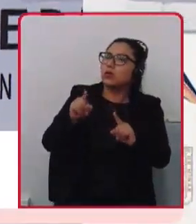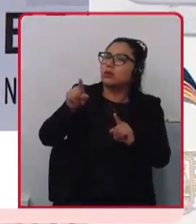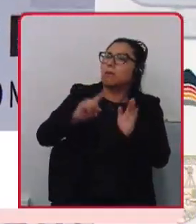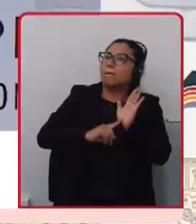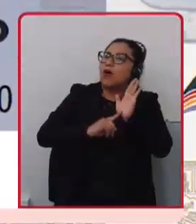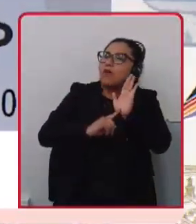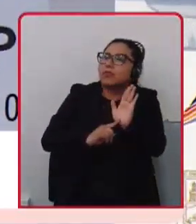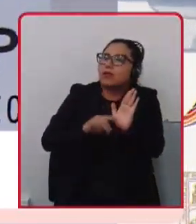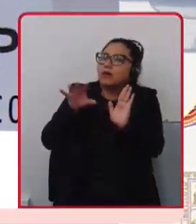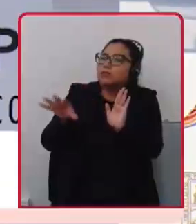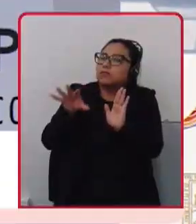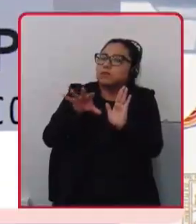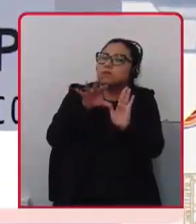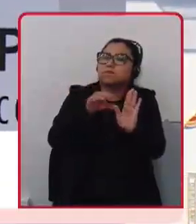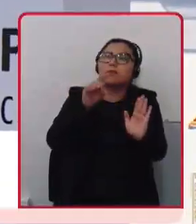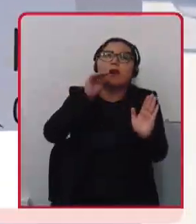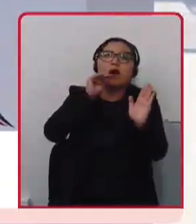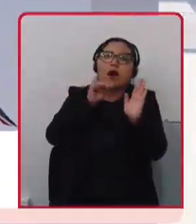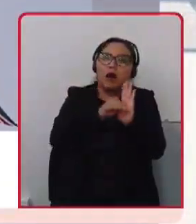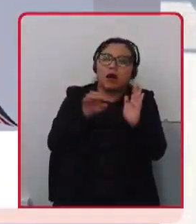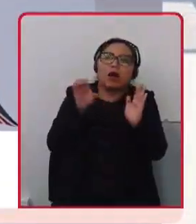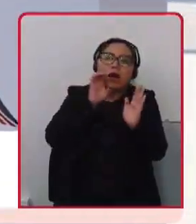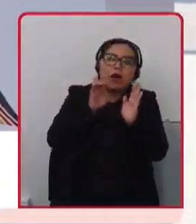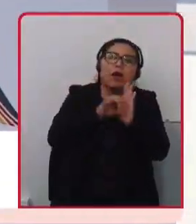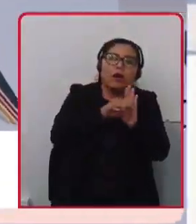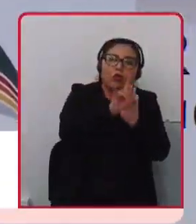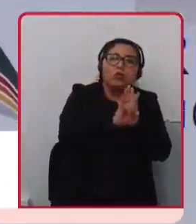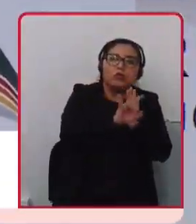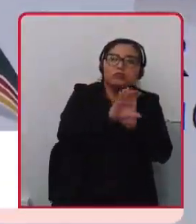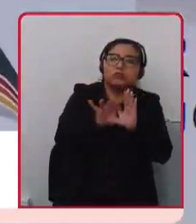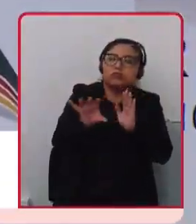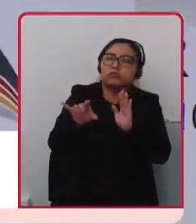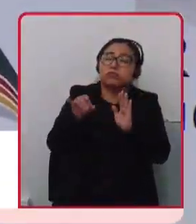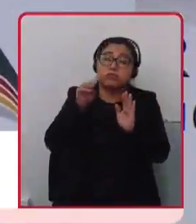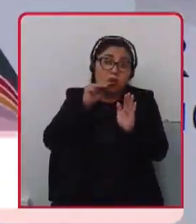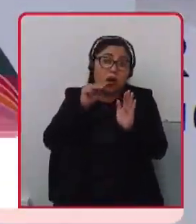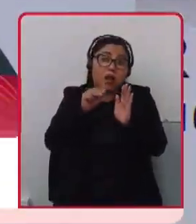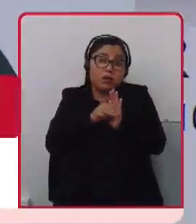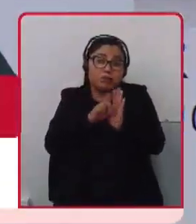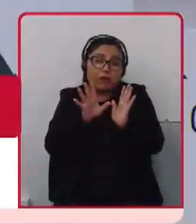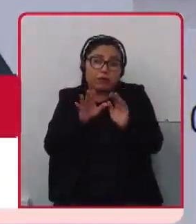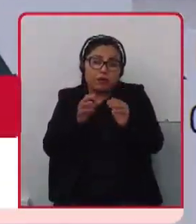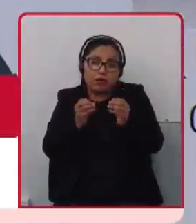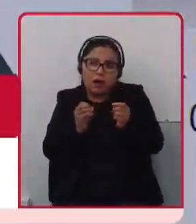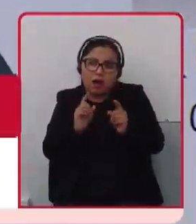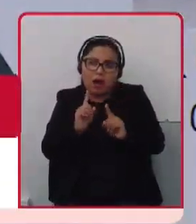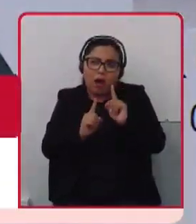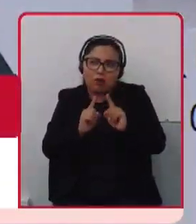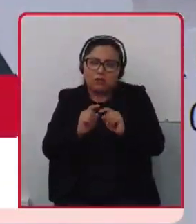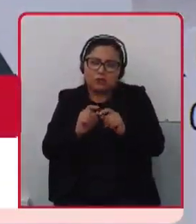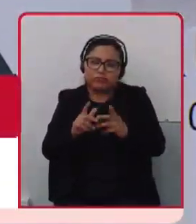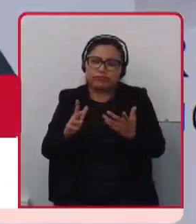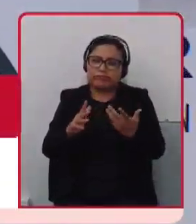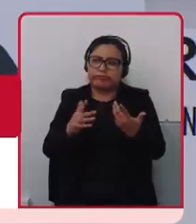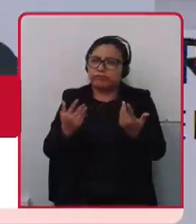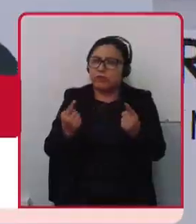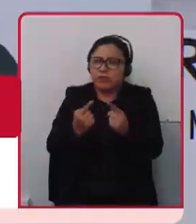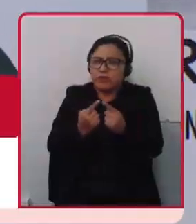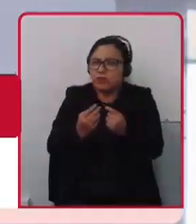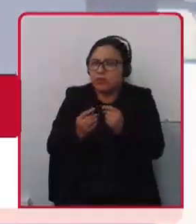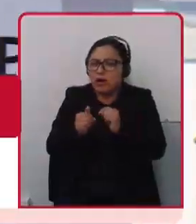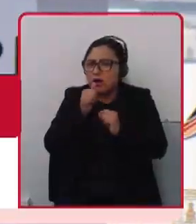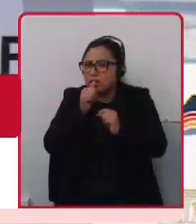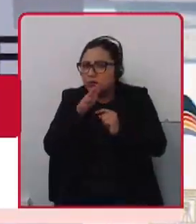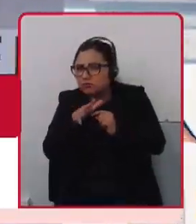los escenarios de simulación, entiendo que haces referencia a simulación de eventos discretos que justifican la distribución y